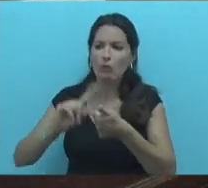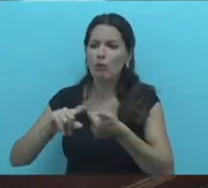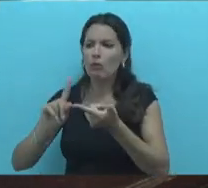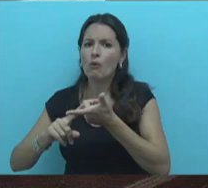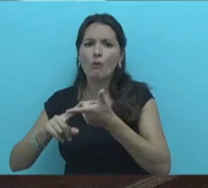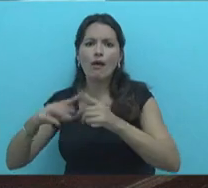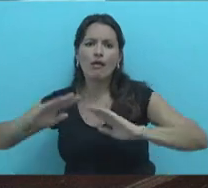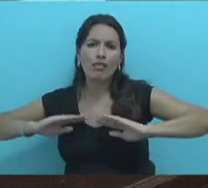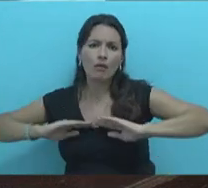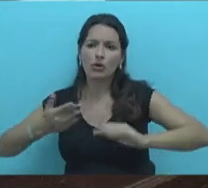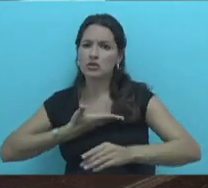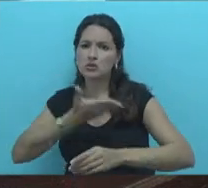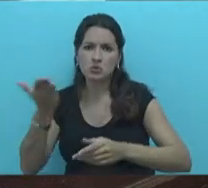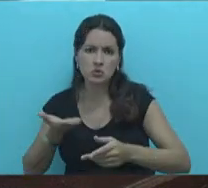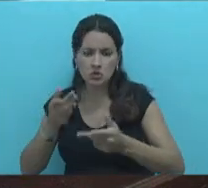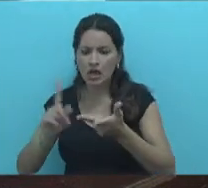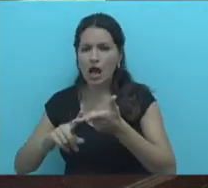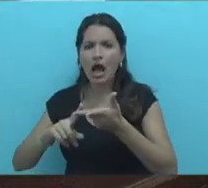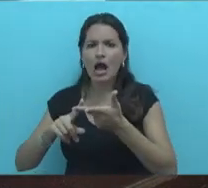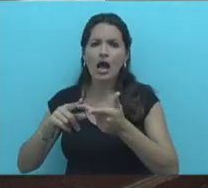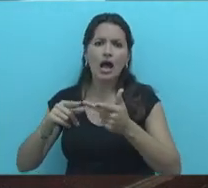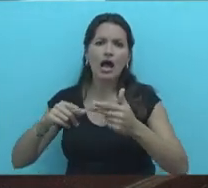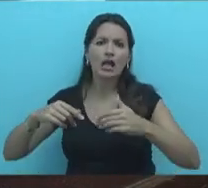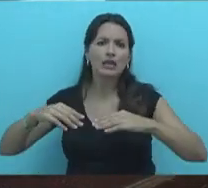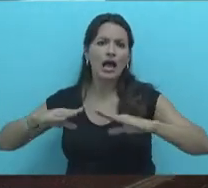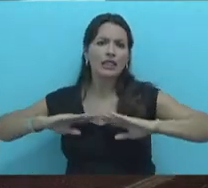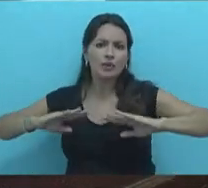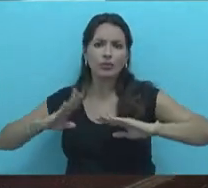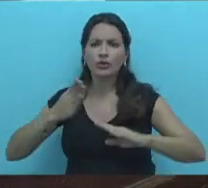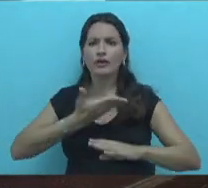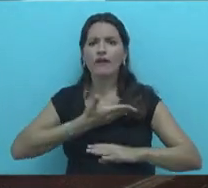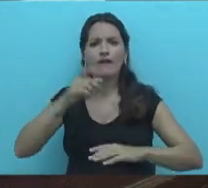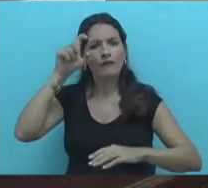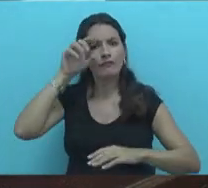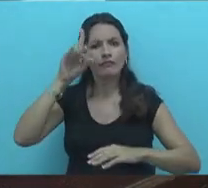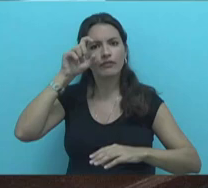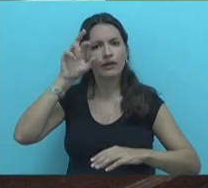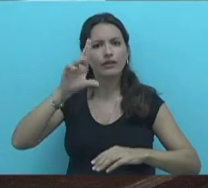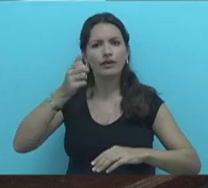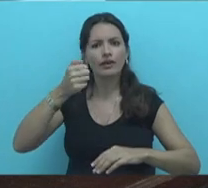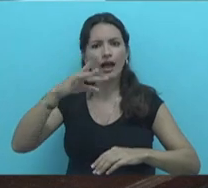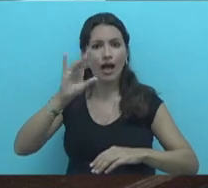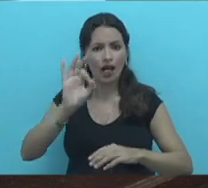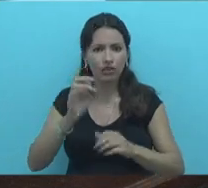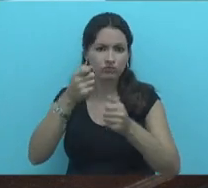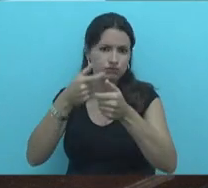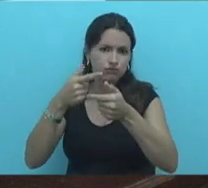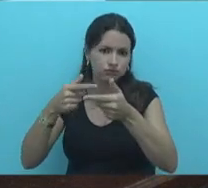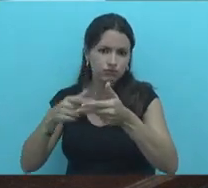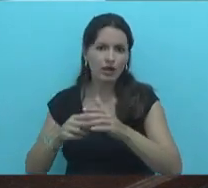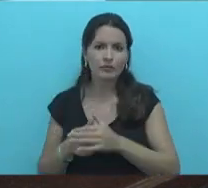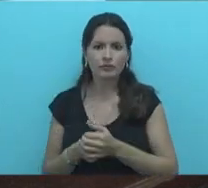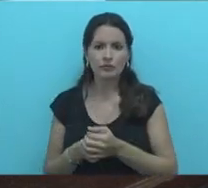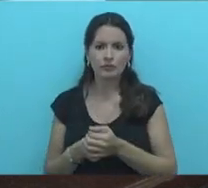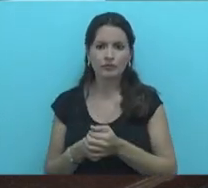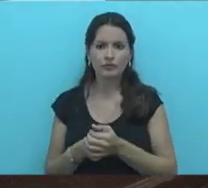autor, a uno de los autores del último proyecto que tiene más de 30 años, el diputado Ejimán, y decirle que ambos